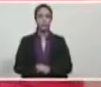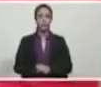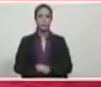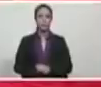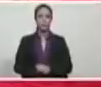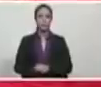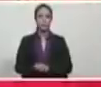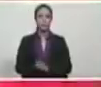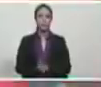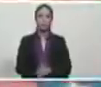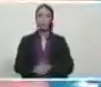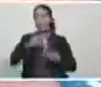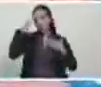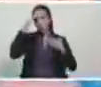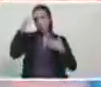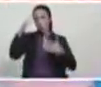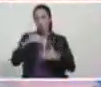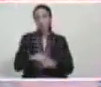Bueno, un saludo